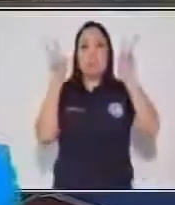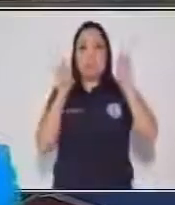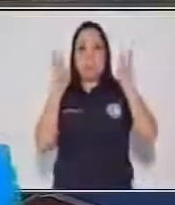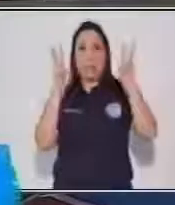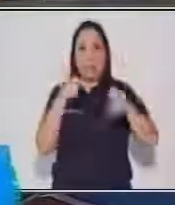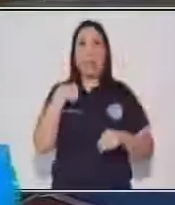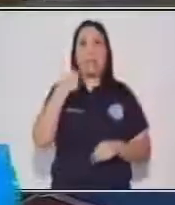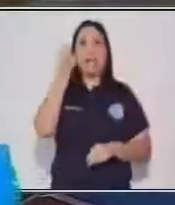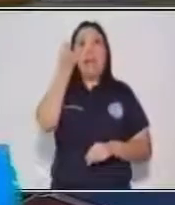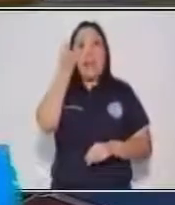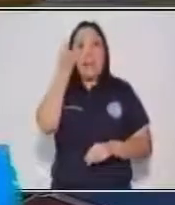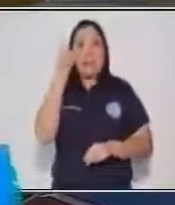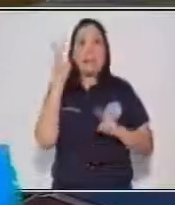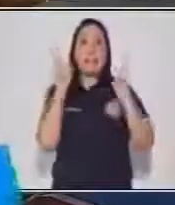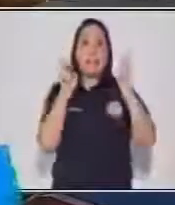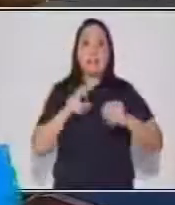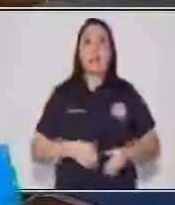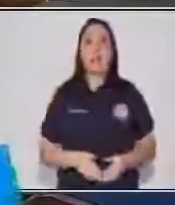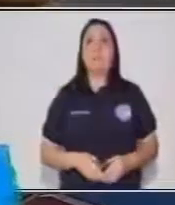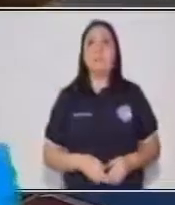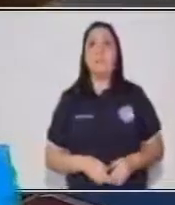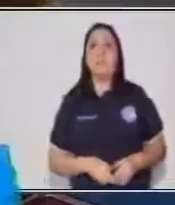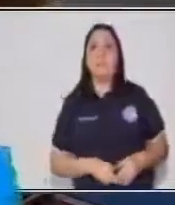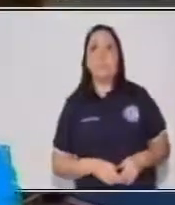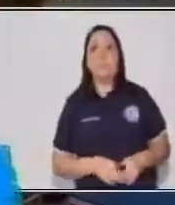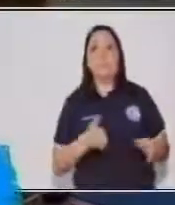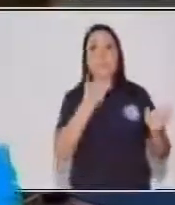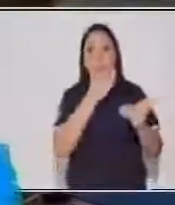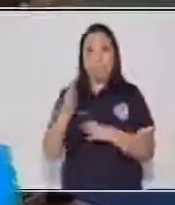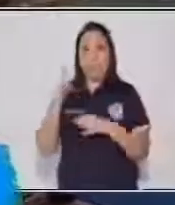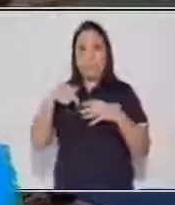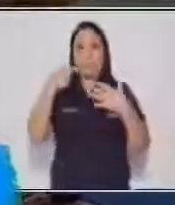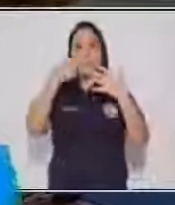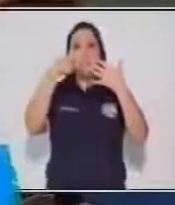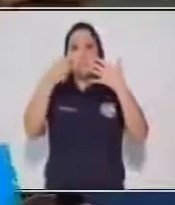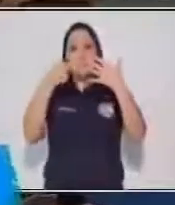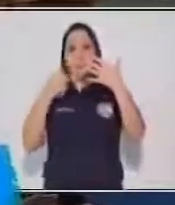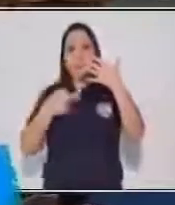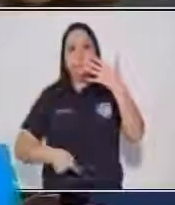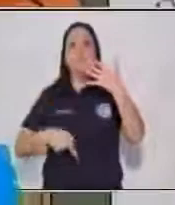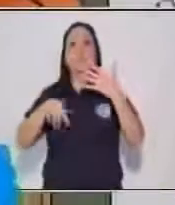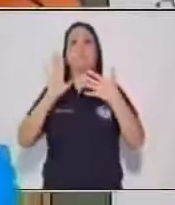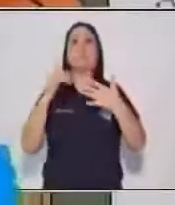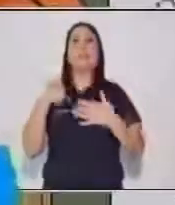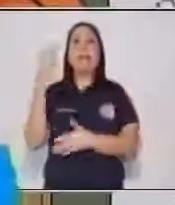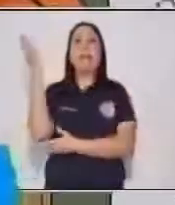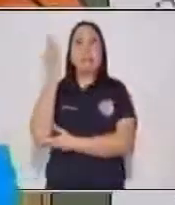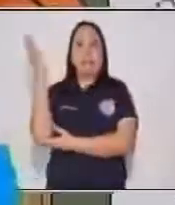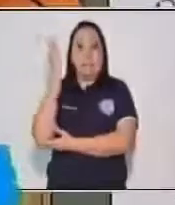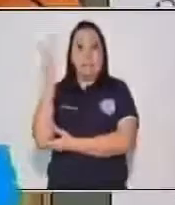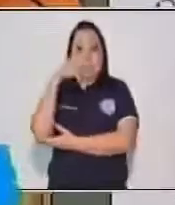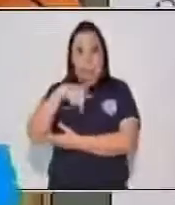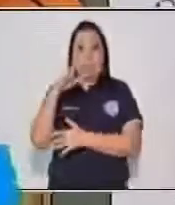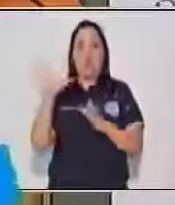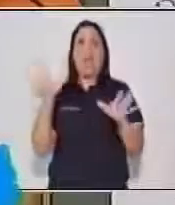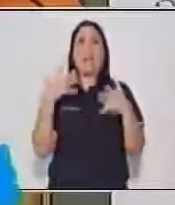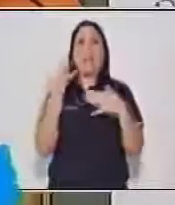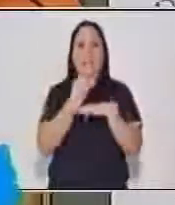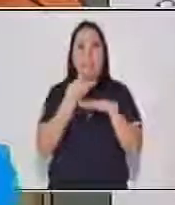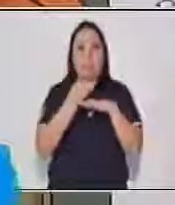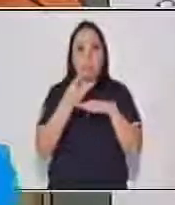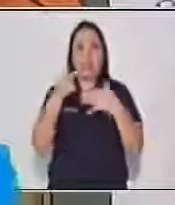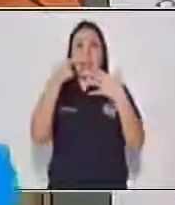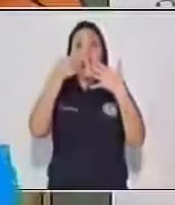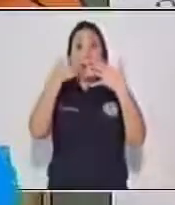deben comprenderlo. Vamos a ver los elementos o hablar de los elementos de la exposición, ¿sí? Cuando hablamos